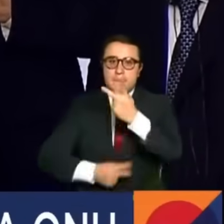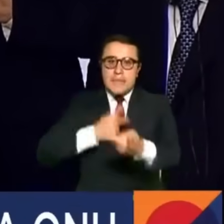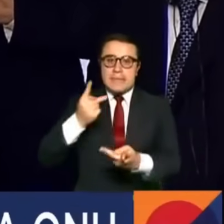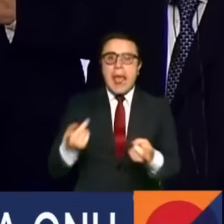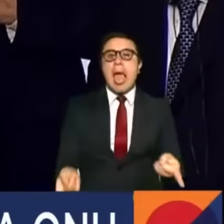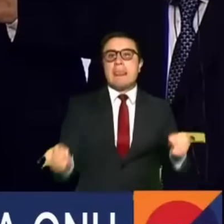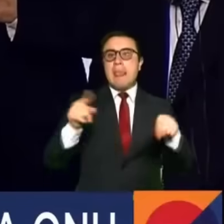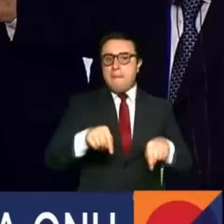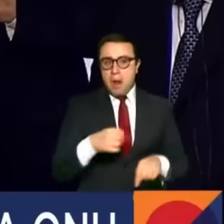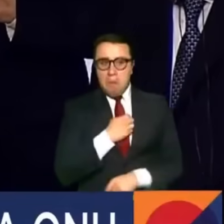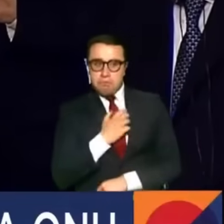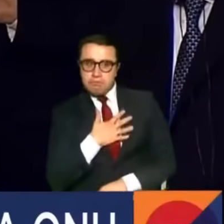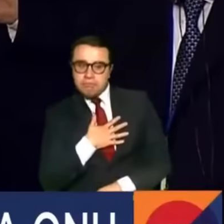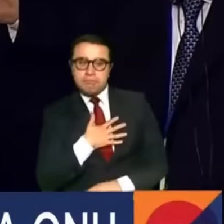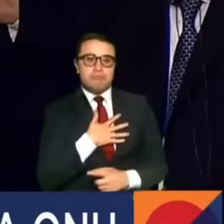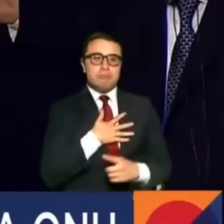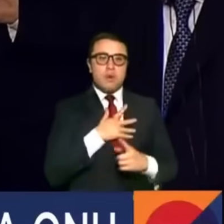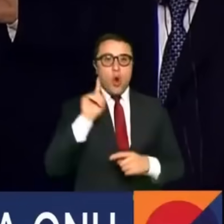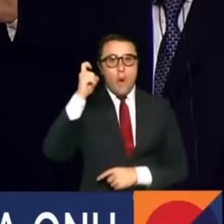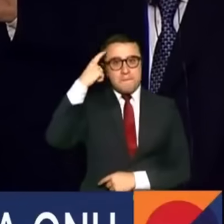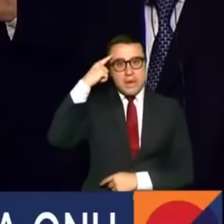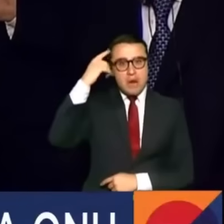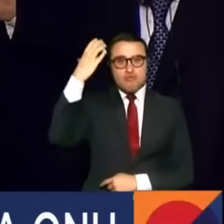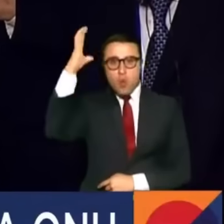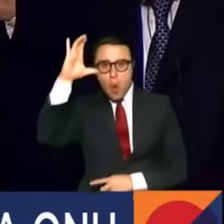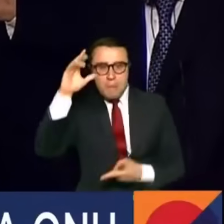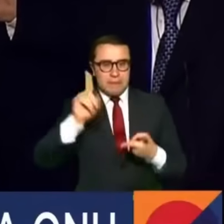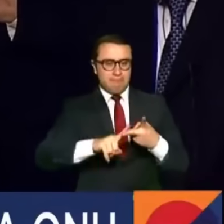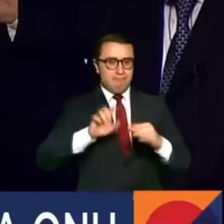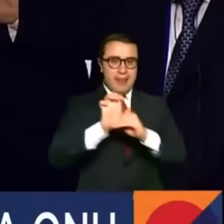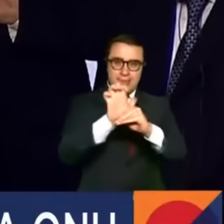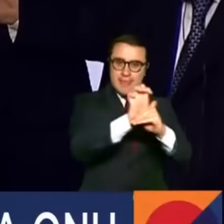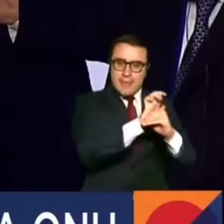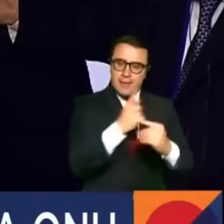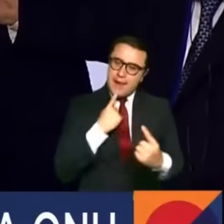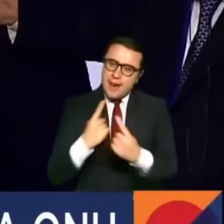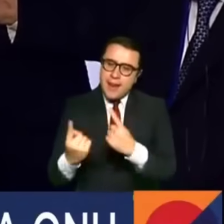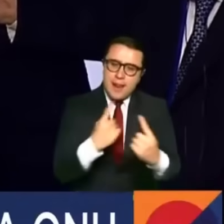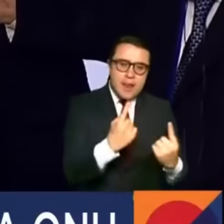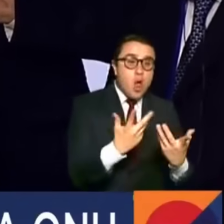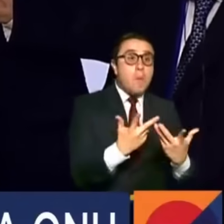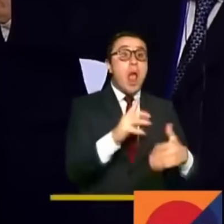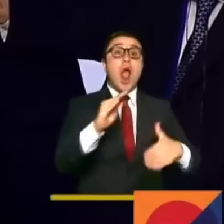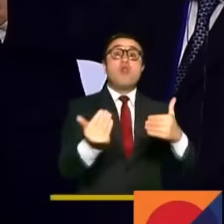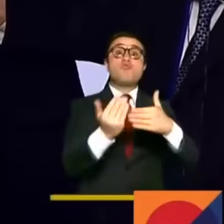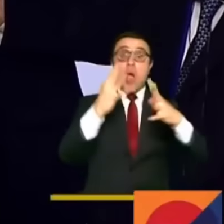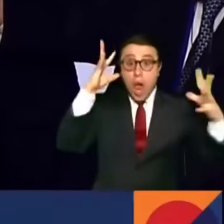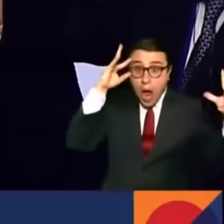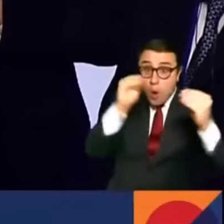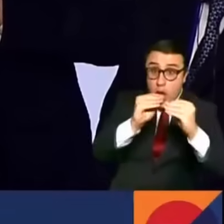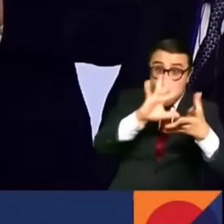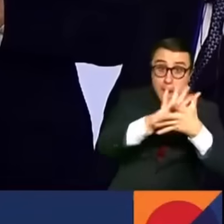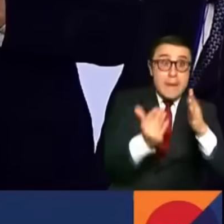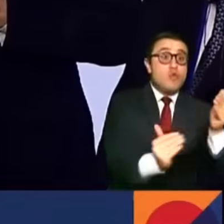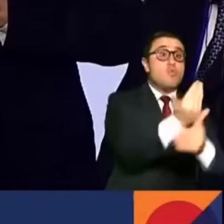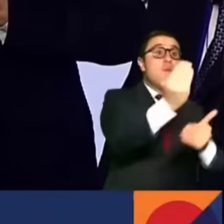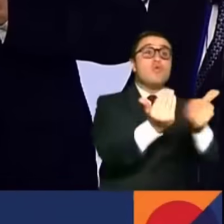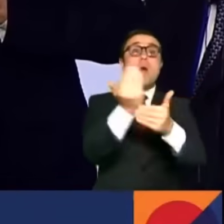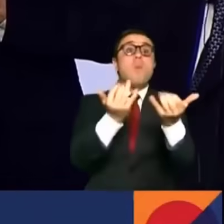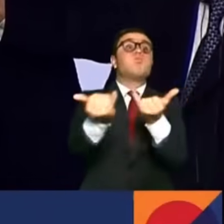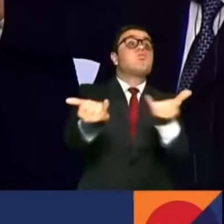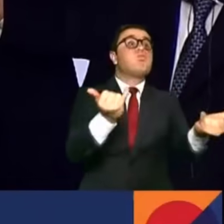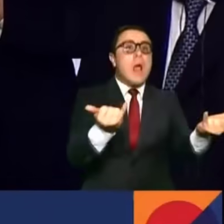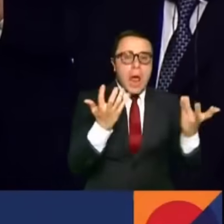permite hablar con el gobierno y con otras entidades sobre otros diálogos que se están llevando a cabo, y nos